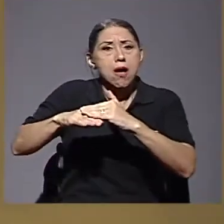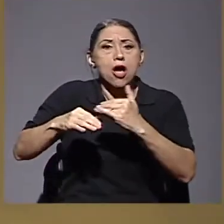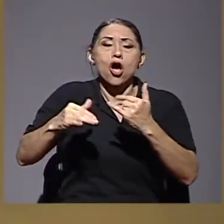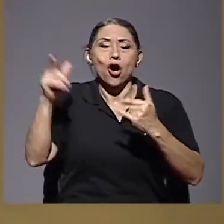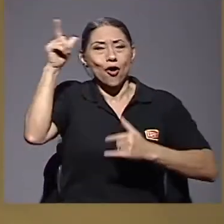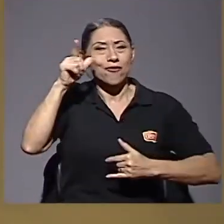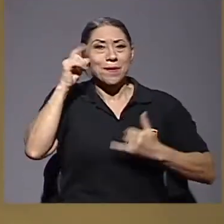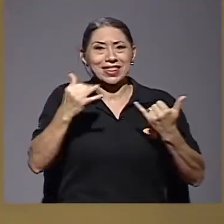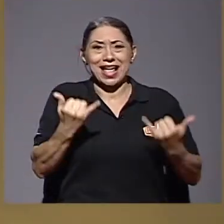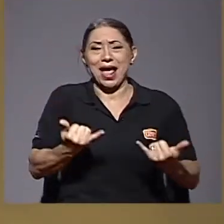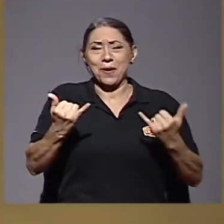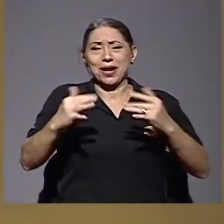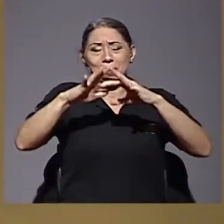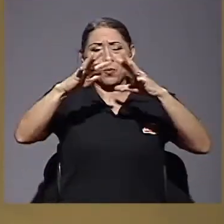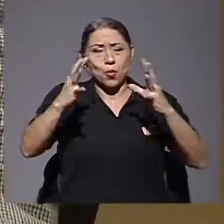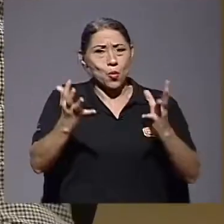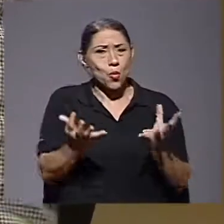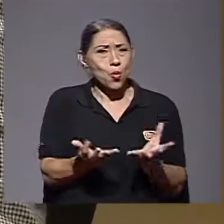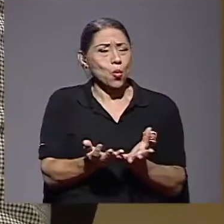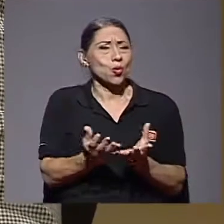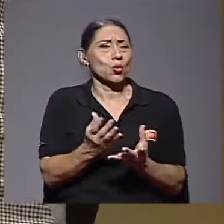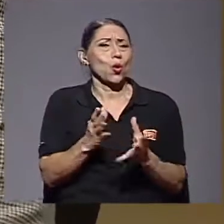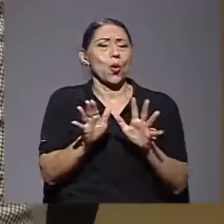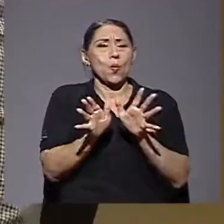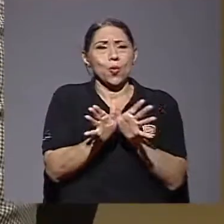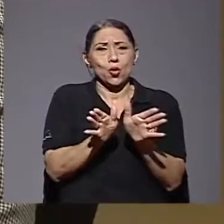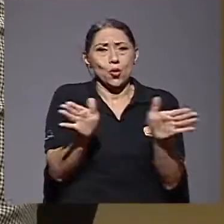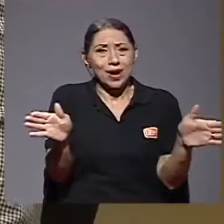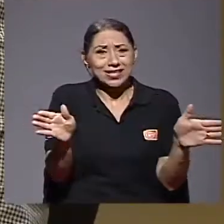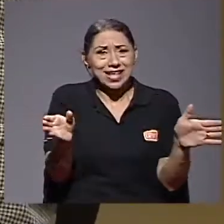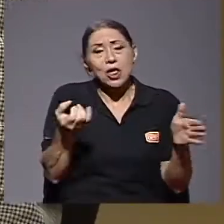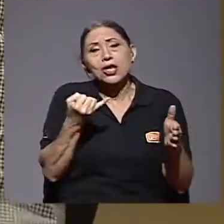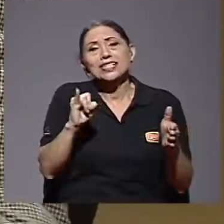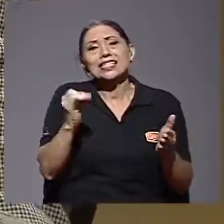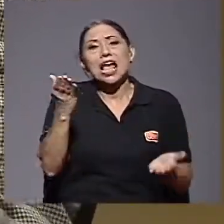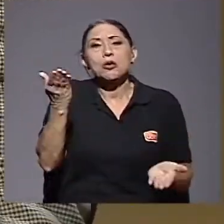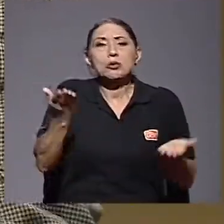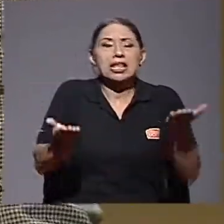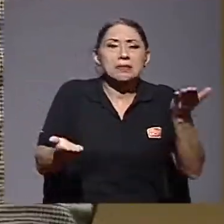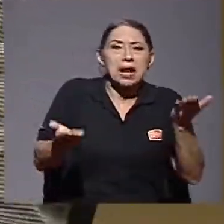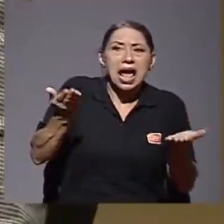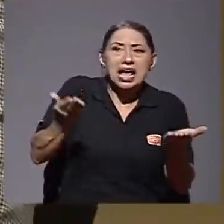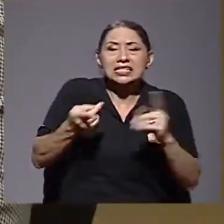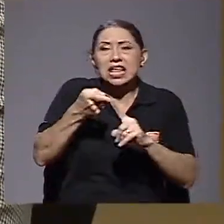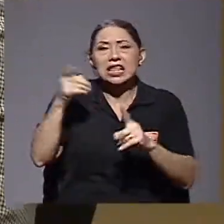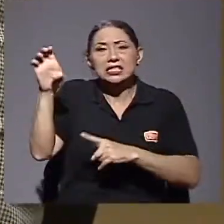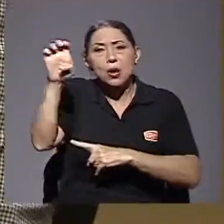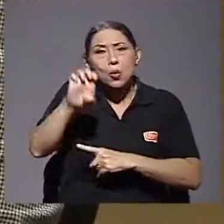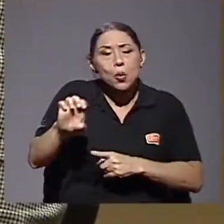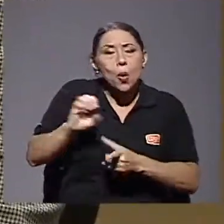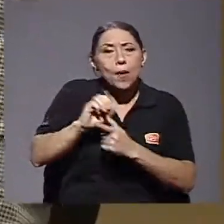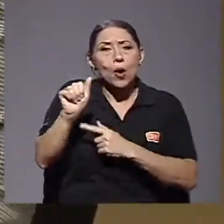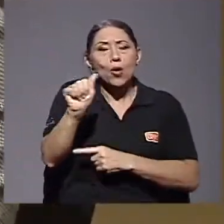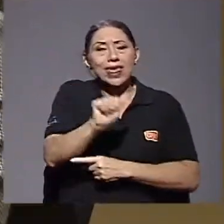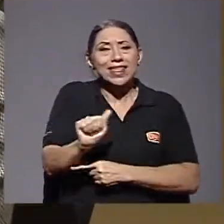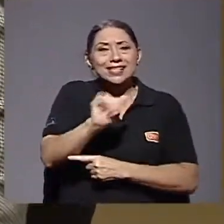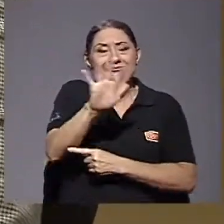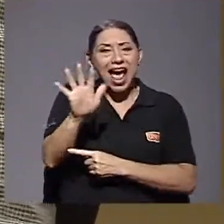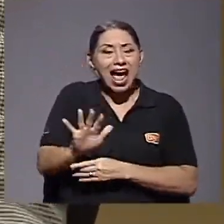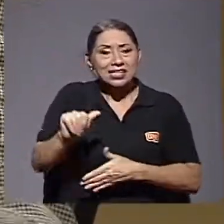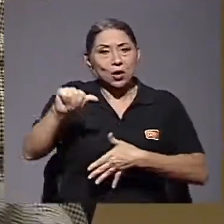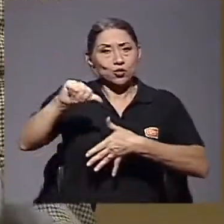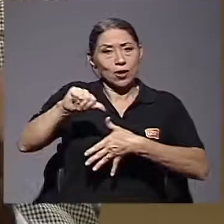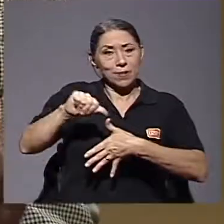mundo es muy globalizado, por lo tanto, si hay un desbalance desde Europa o desde Asia, puede llevar, o de Sudamérica,